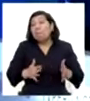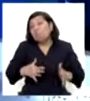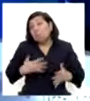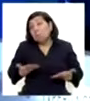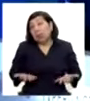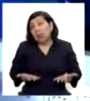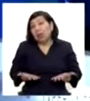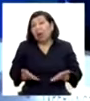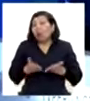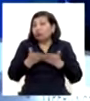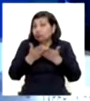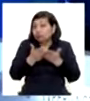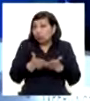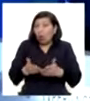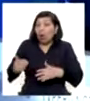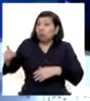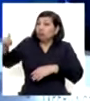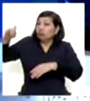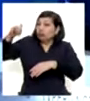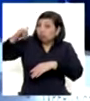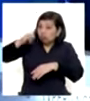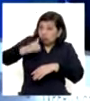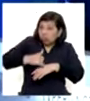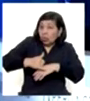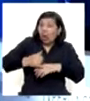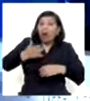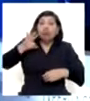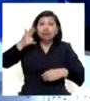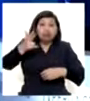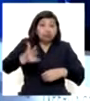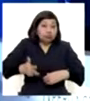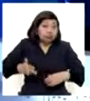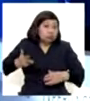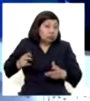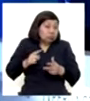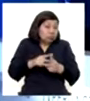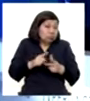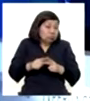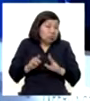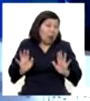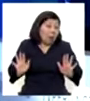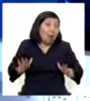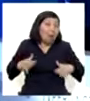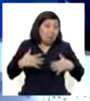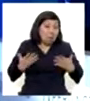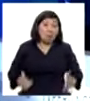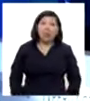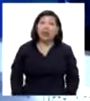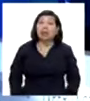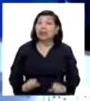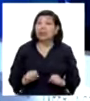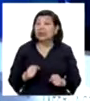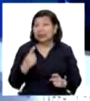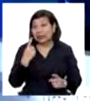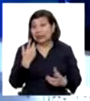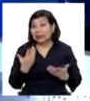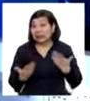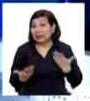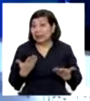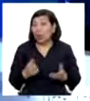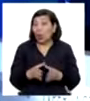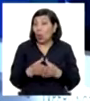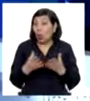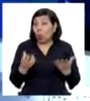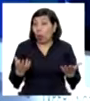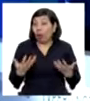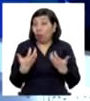ser portuarias, aeroportuarias, ferroviarias, viales, ¿no? O sea, si nos ponemos a pensar, es